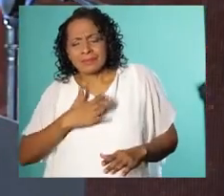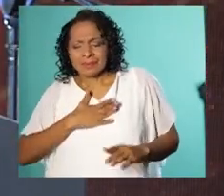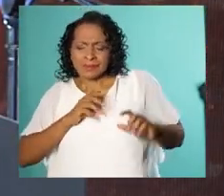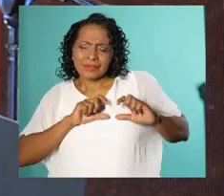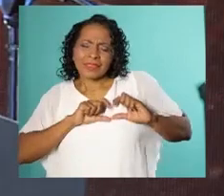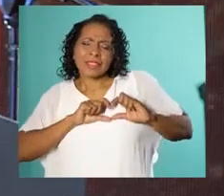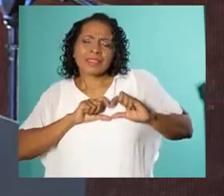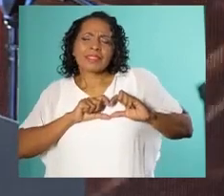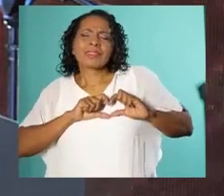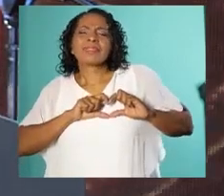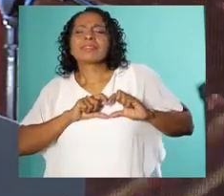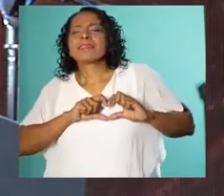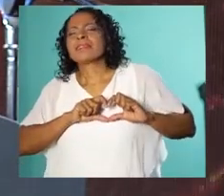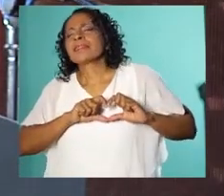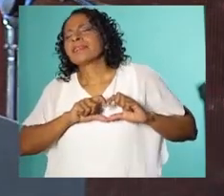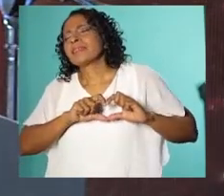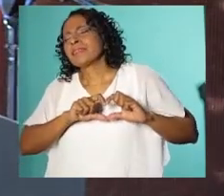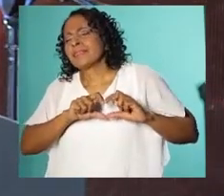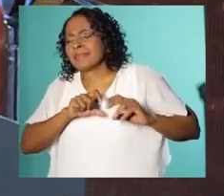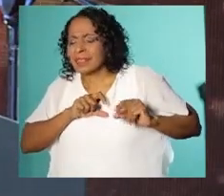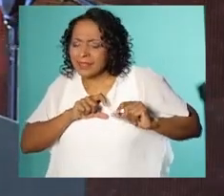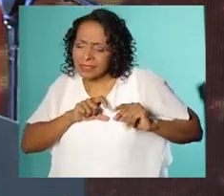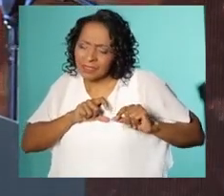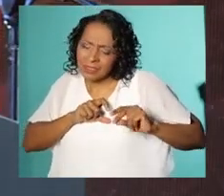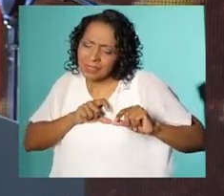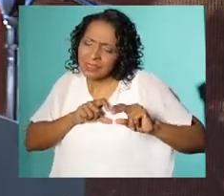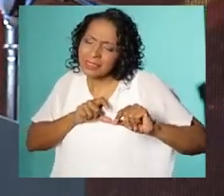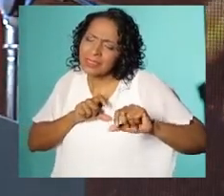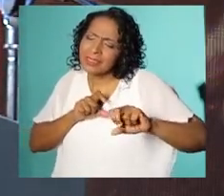Mi corazón va